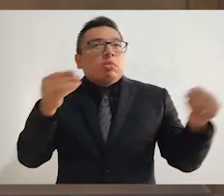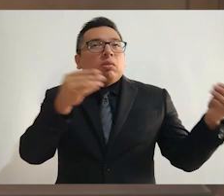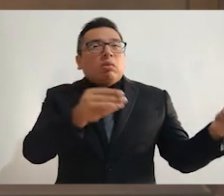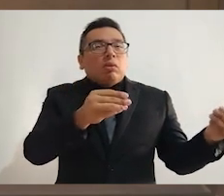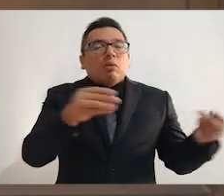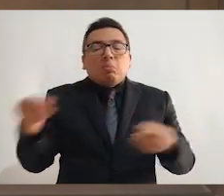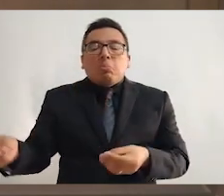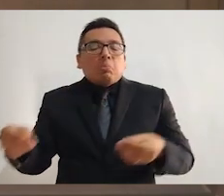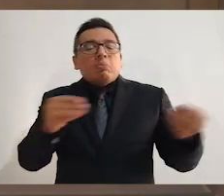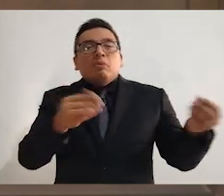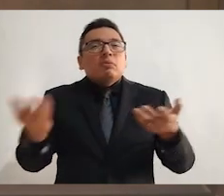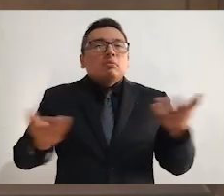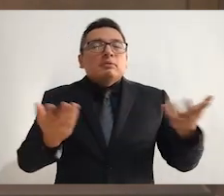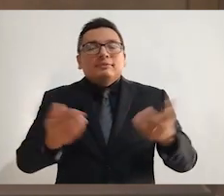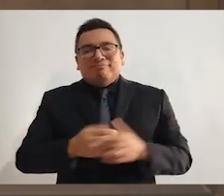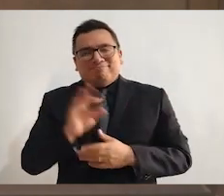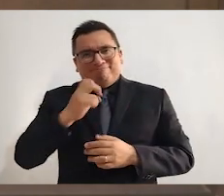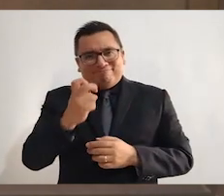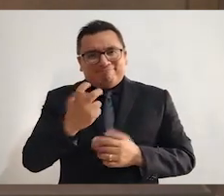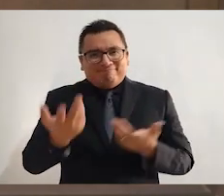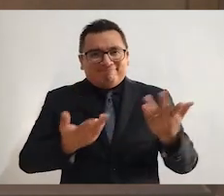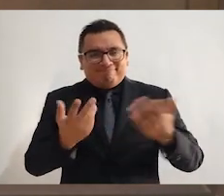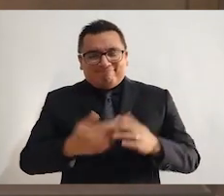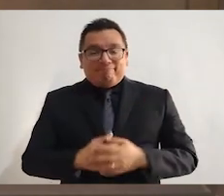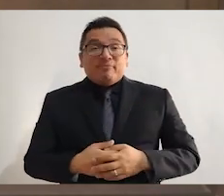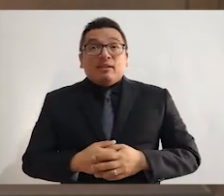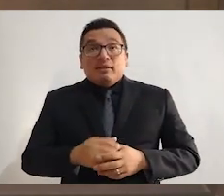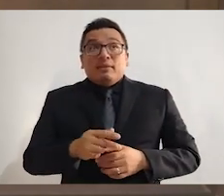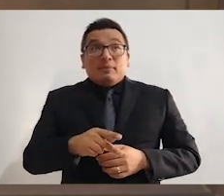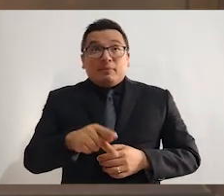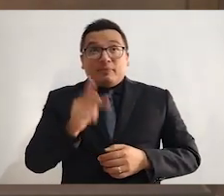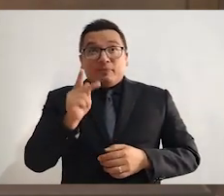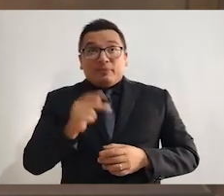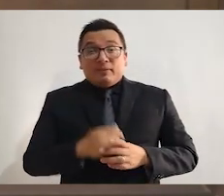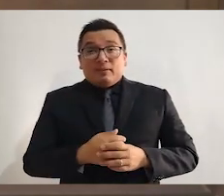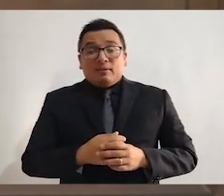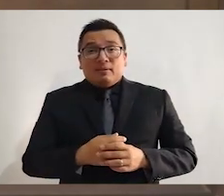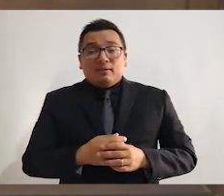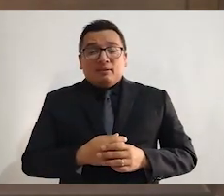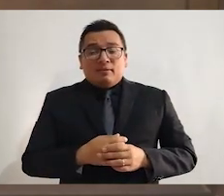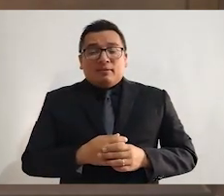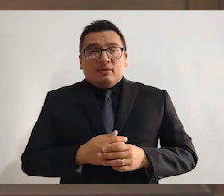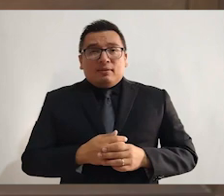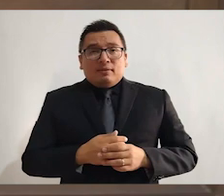de un tipo de elección y otra es de otro tipo de elección, pero esa cuestión